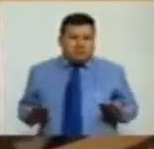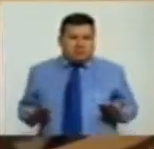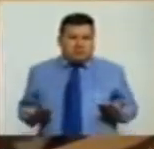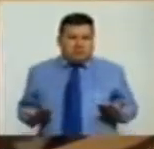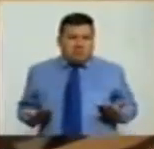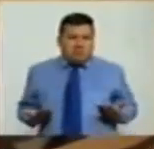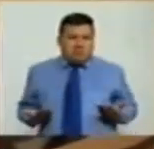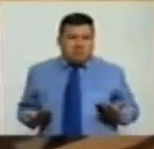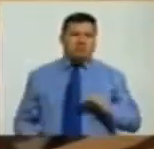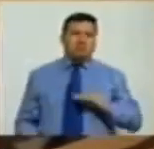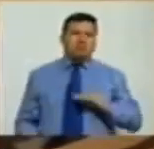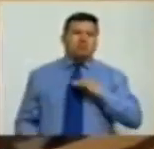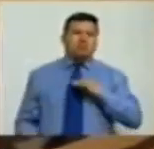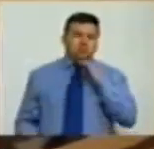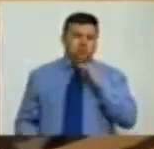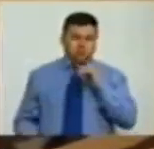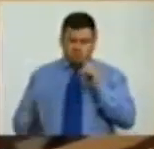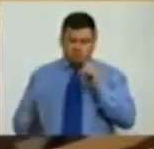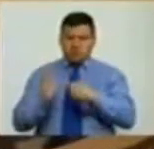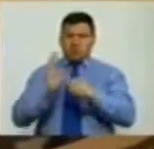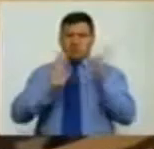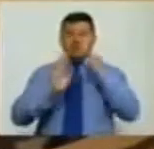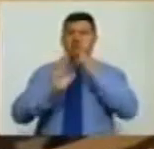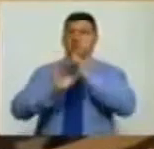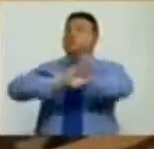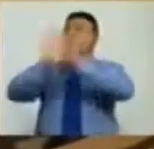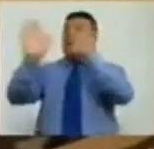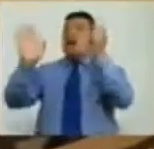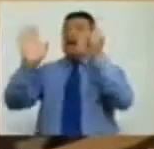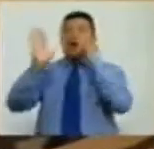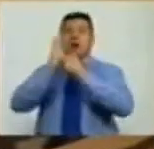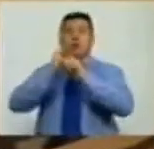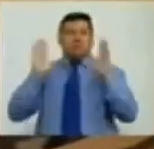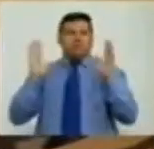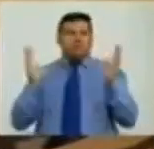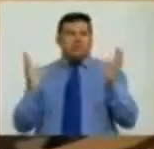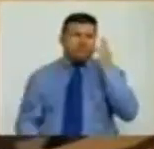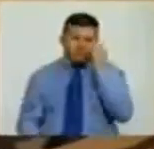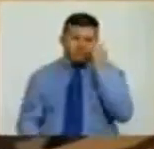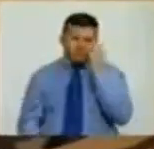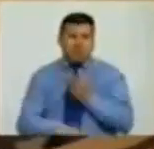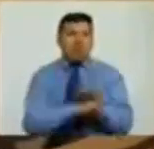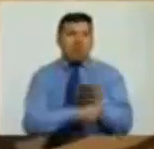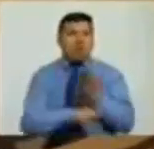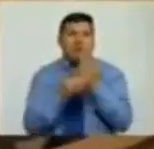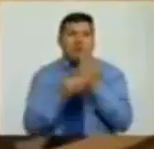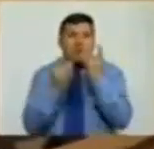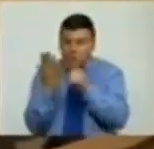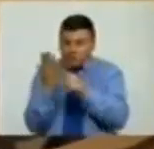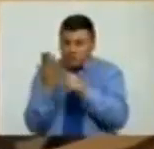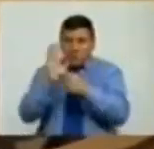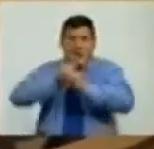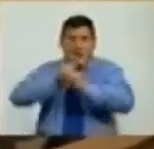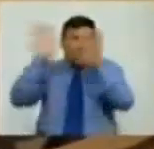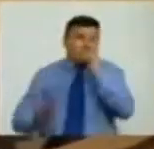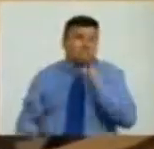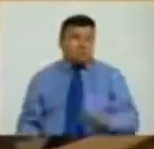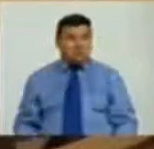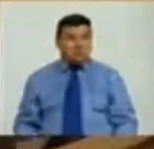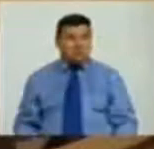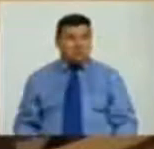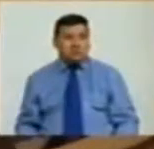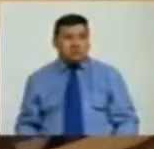hubo suficiente ilustración, pues precisamente traen propuestas nuevas porque no hay ilustración suficiente